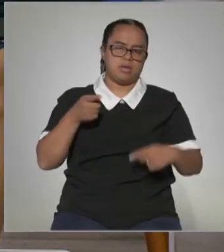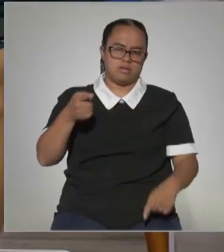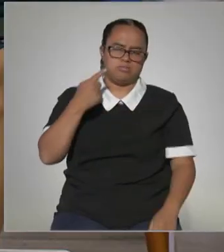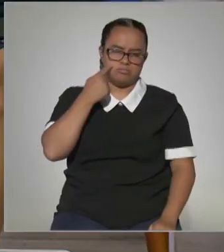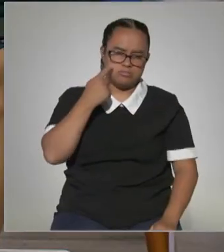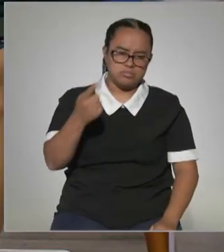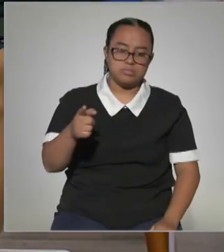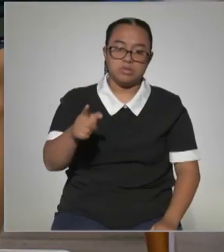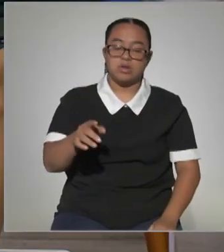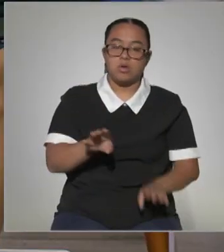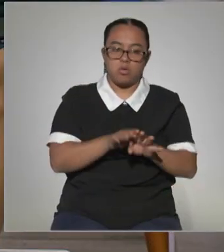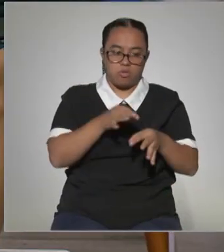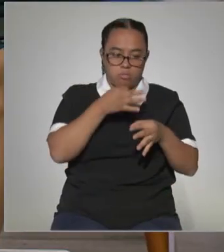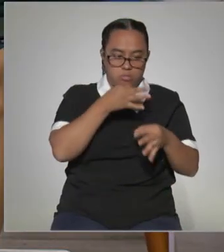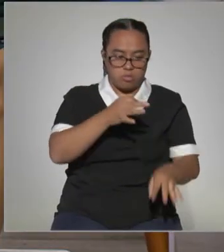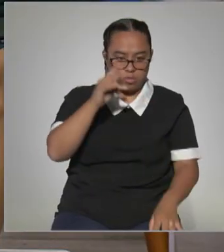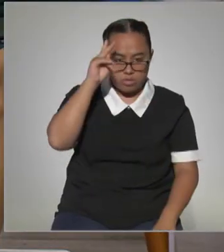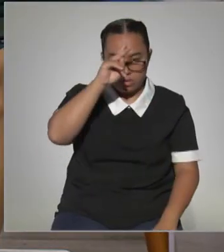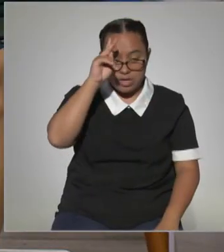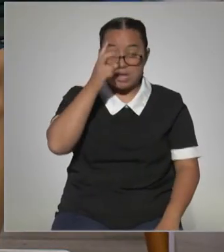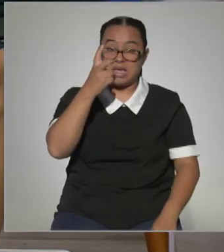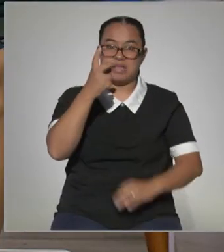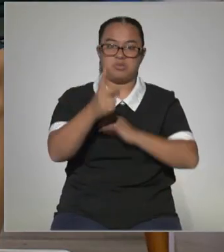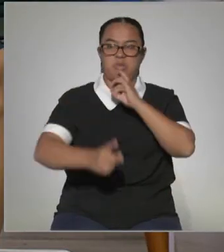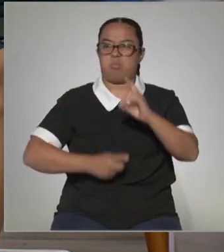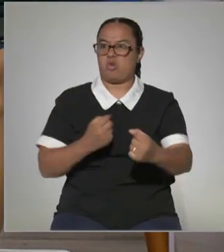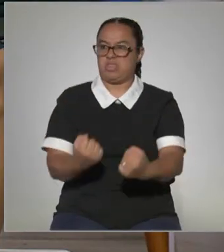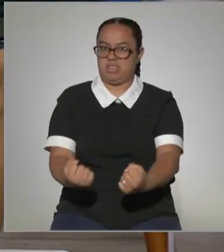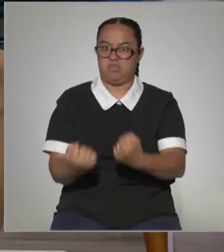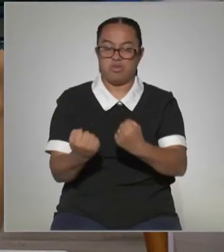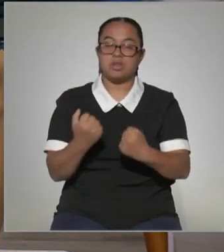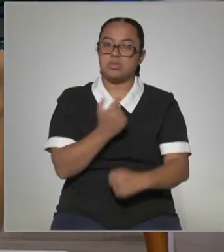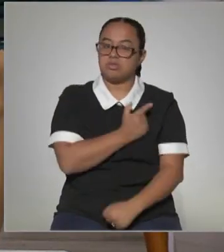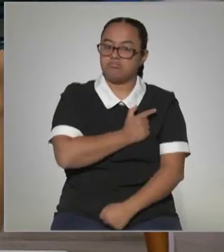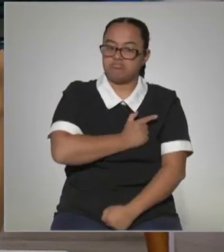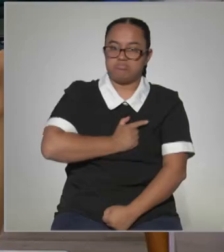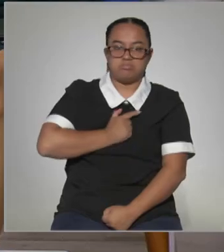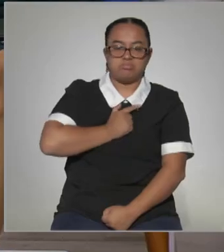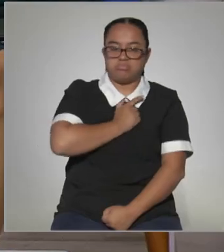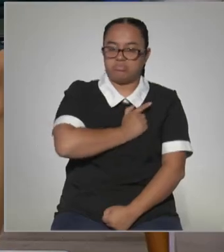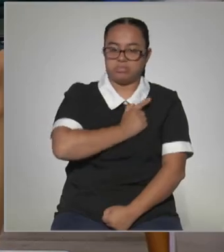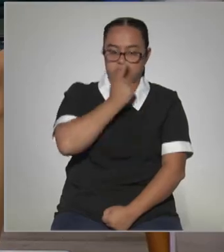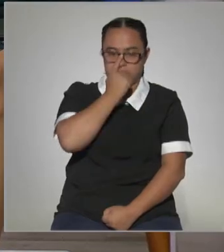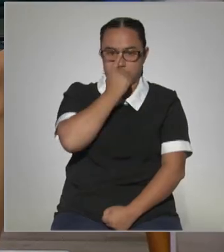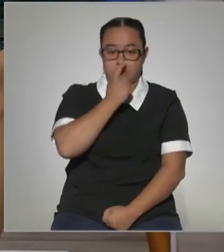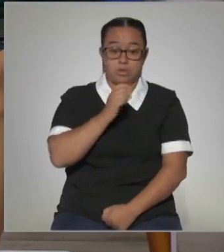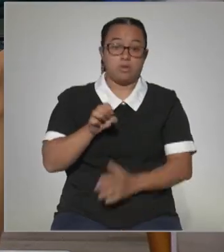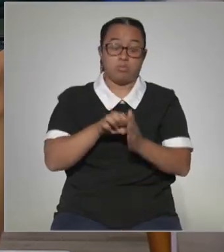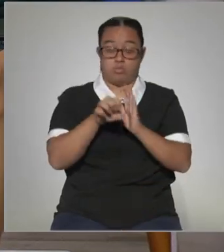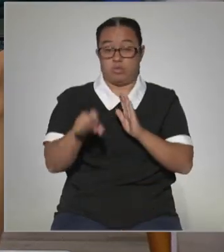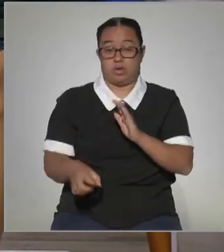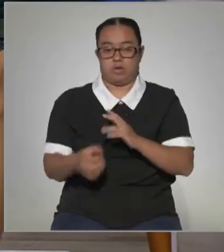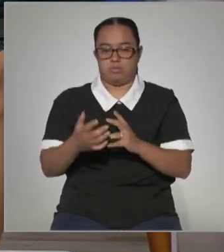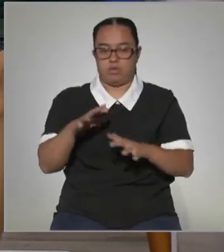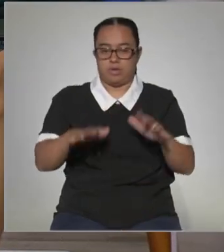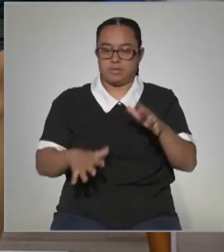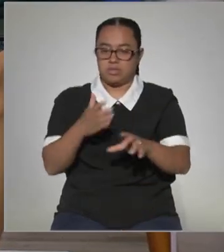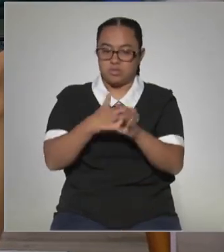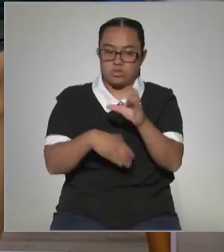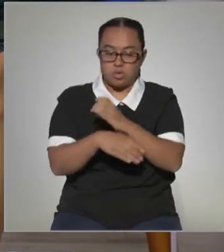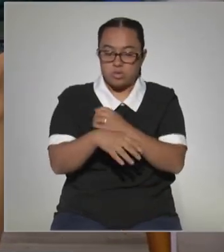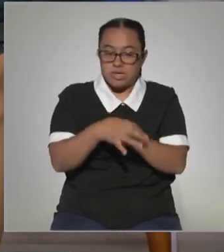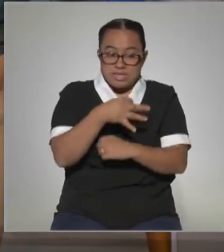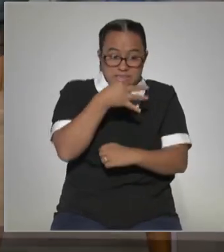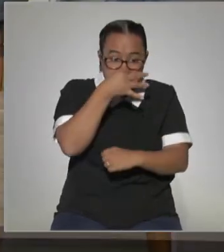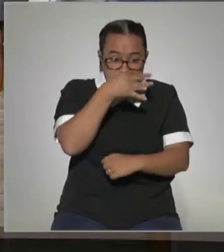se vuelven adictos a los deportes extremos. Bueno, no, o sea, a estar en estados a punto de